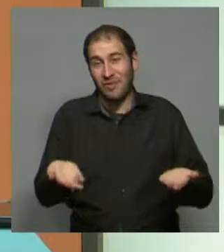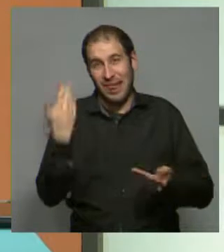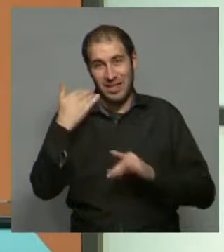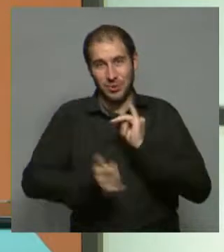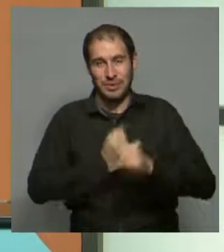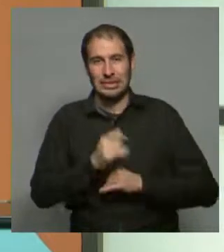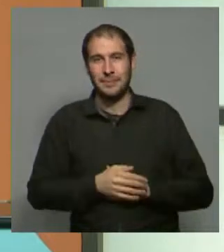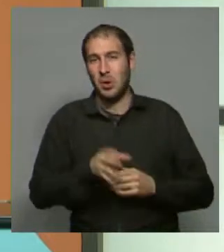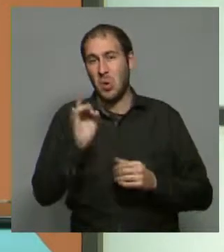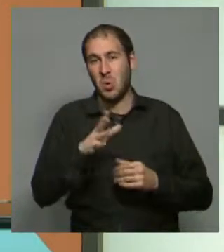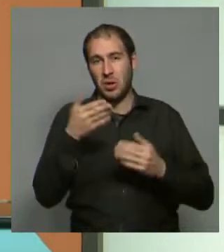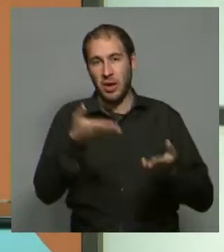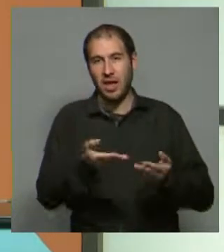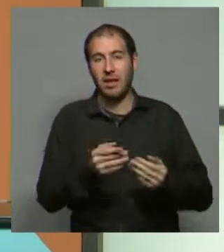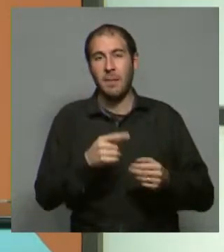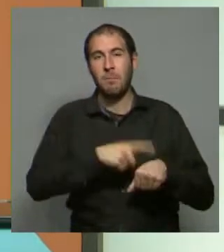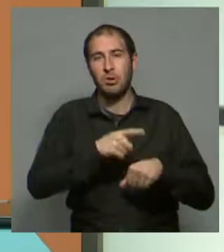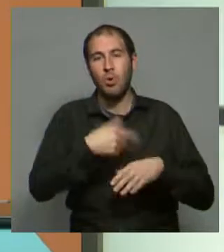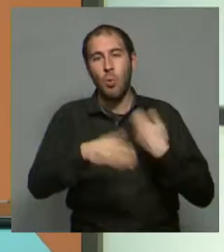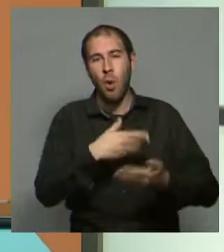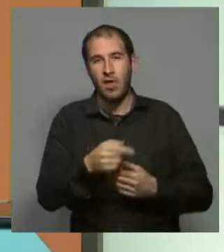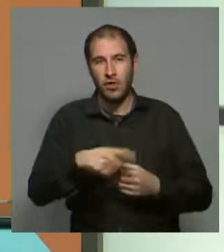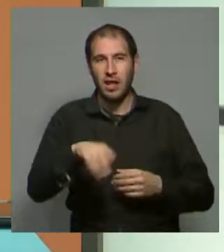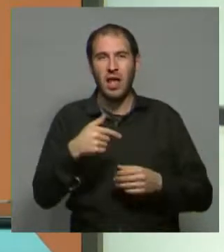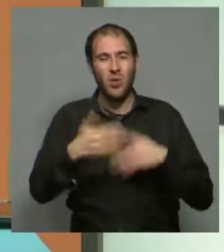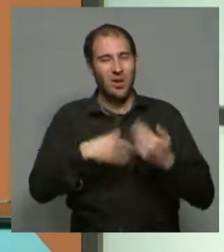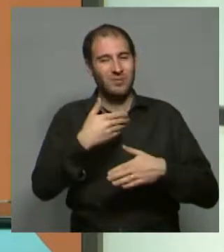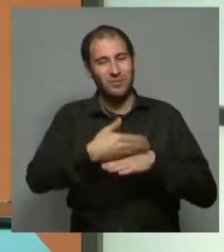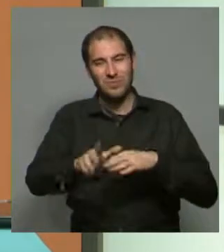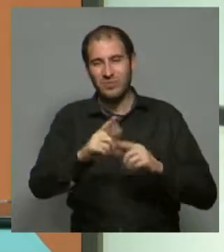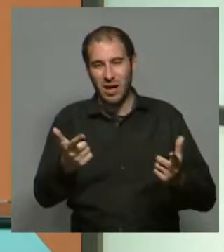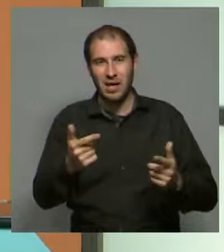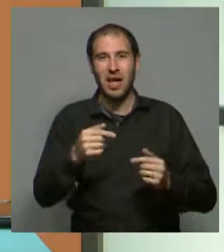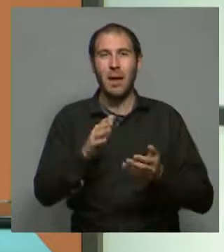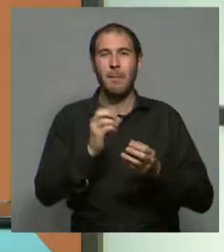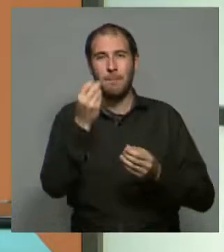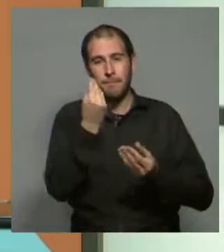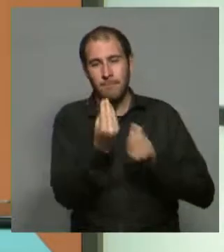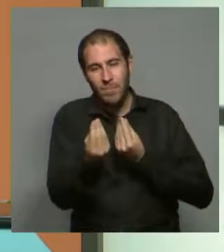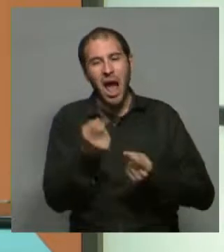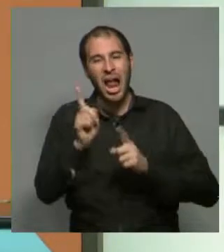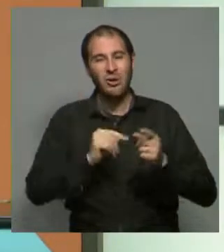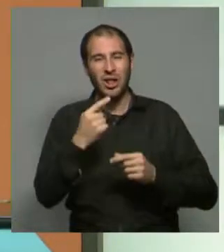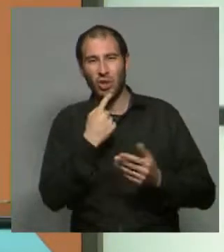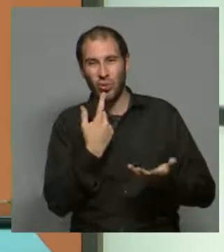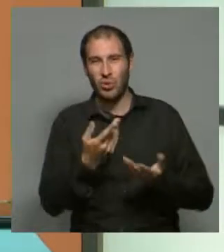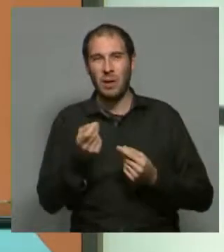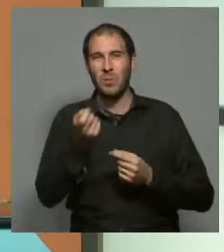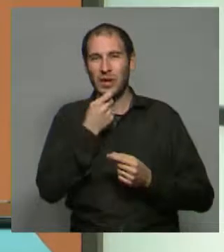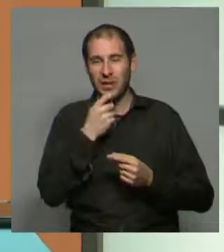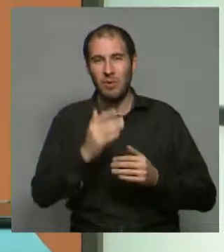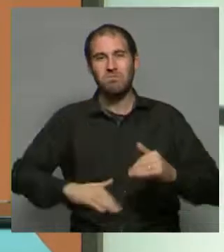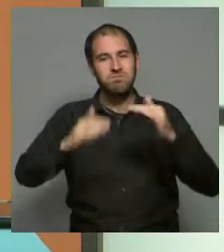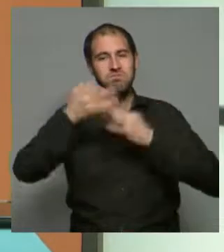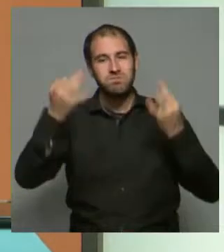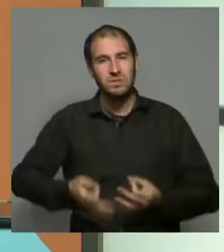recién. Más que nada para darle minutos a aquellos jugadores que no vienen jugando, probar ciertos nombres que a lo mejor el entrenador tiene con dudas de que pueden llegar a estar a la